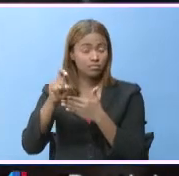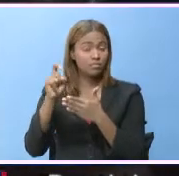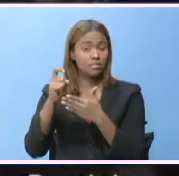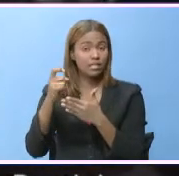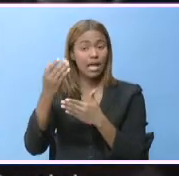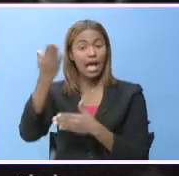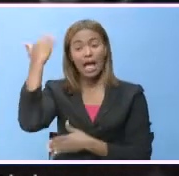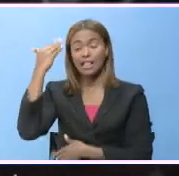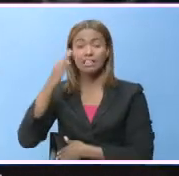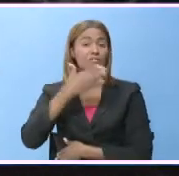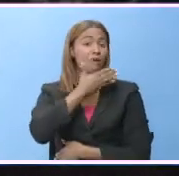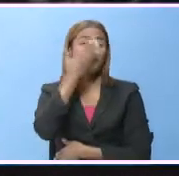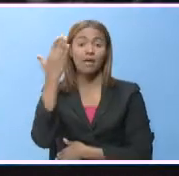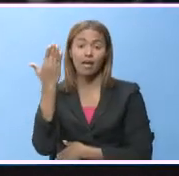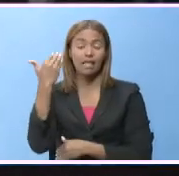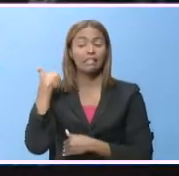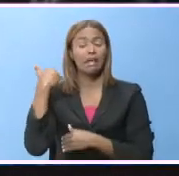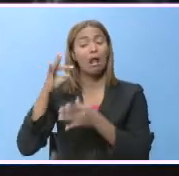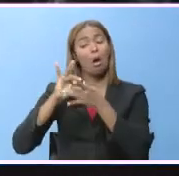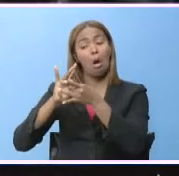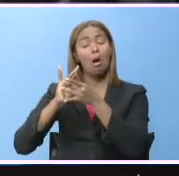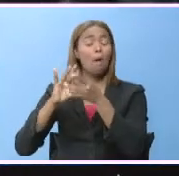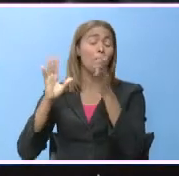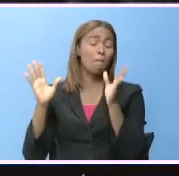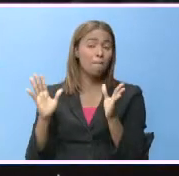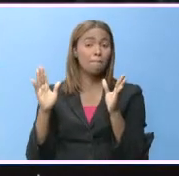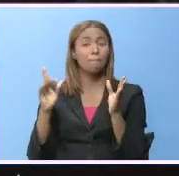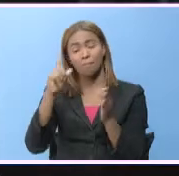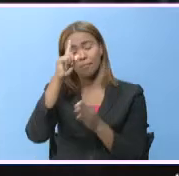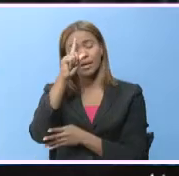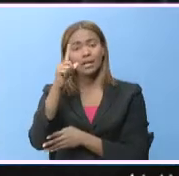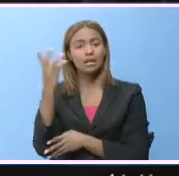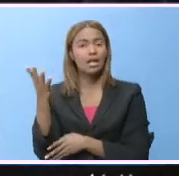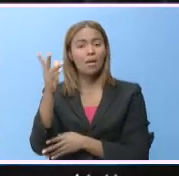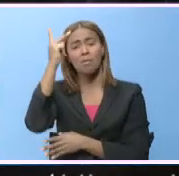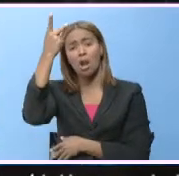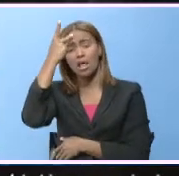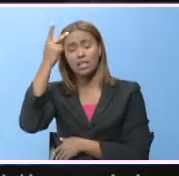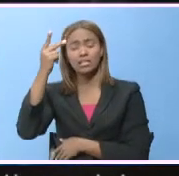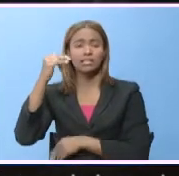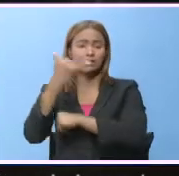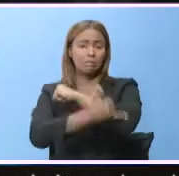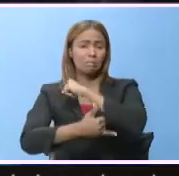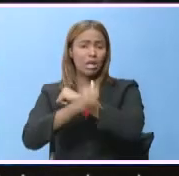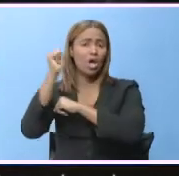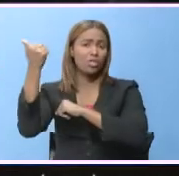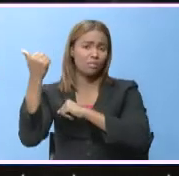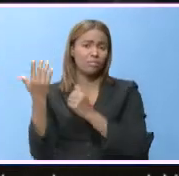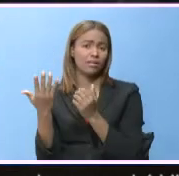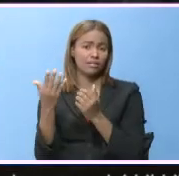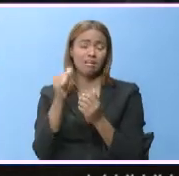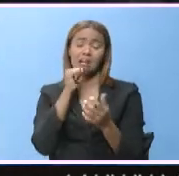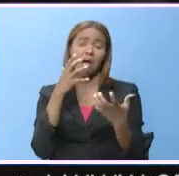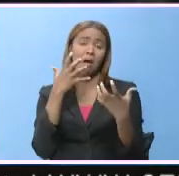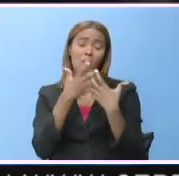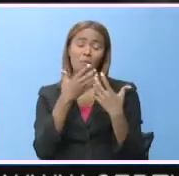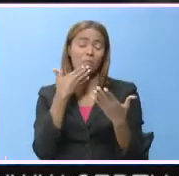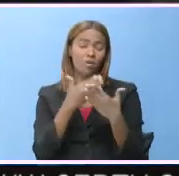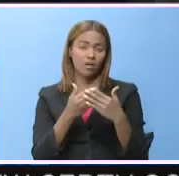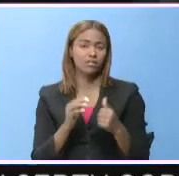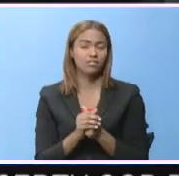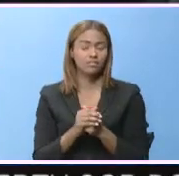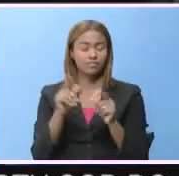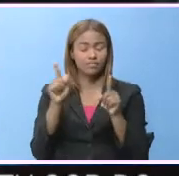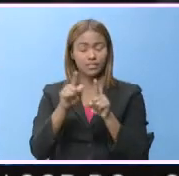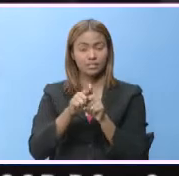no habían antes. Había una relación de una política exterior medio cantinflesca. El encuentro fue coordinado por José